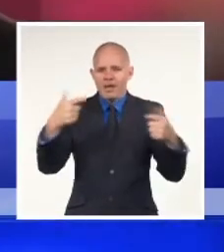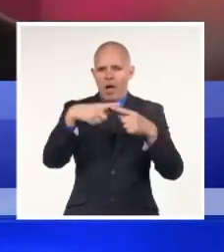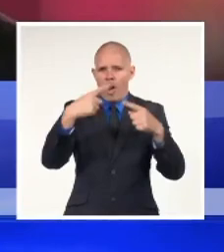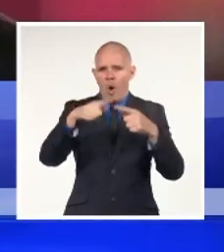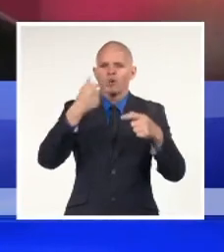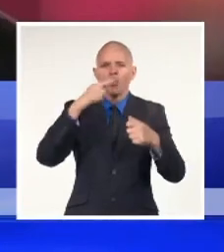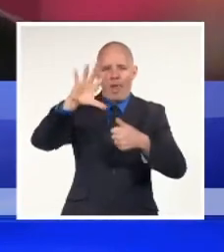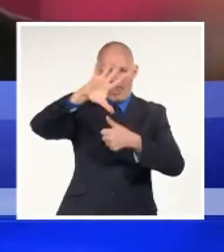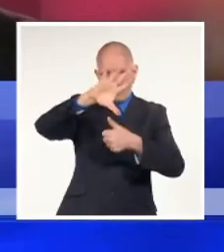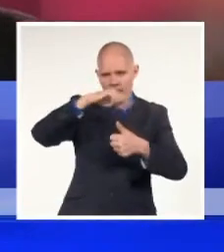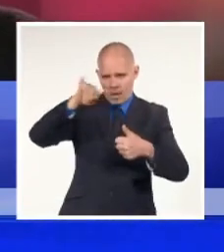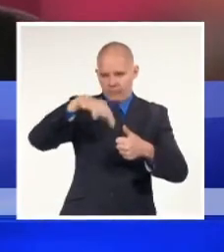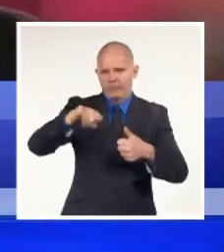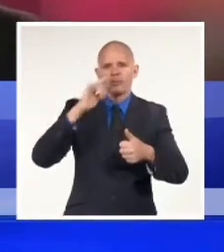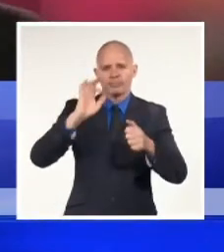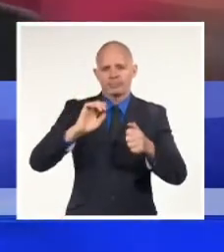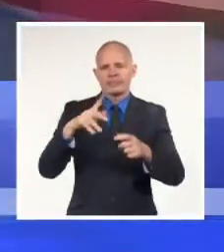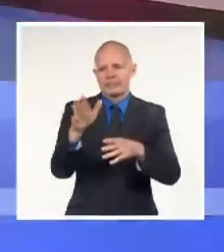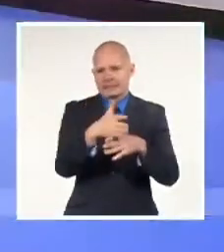Norte.